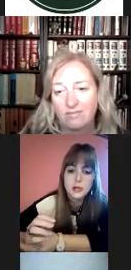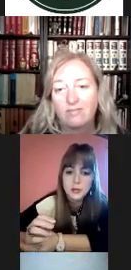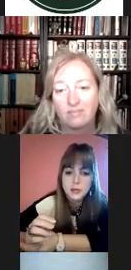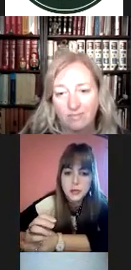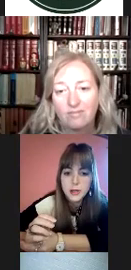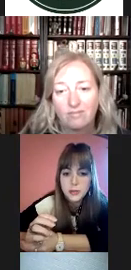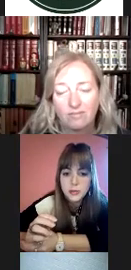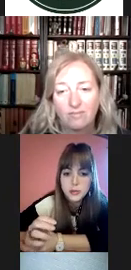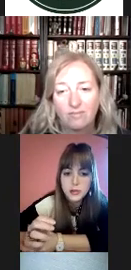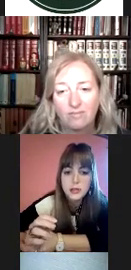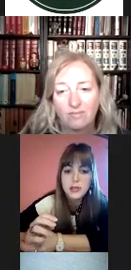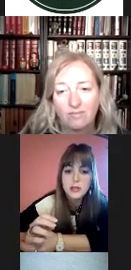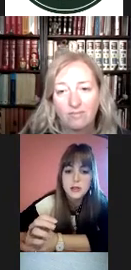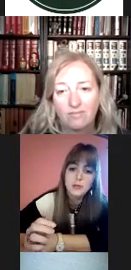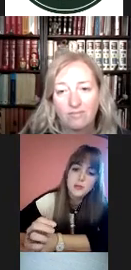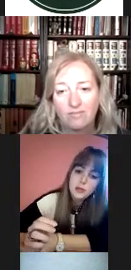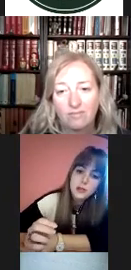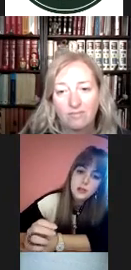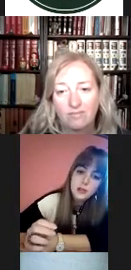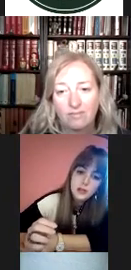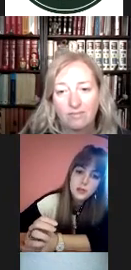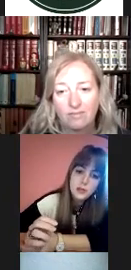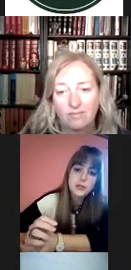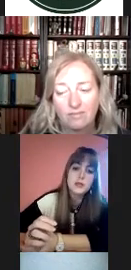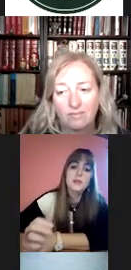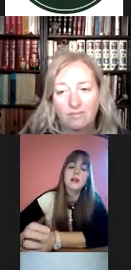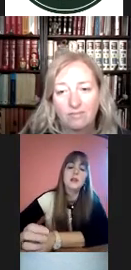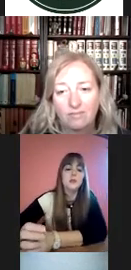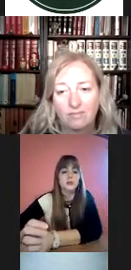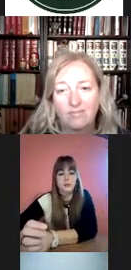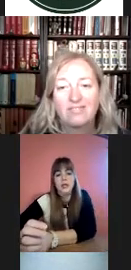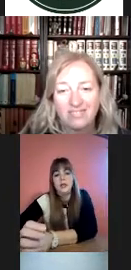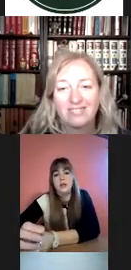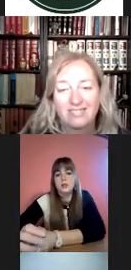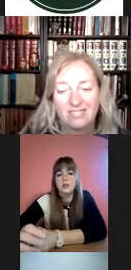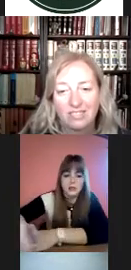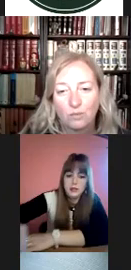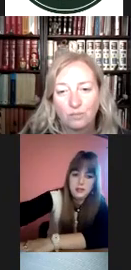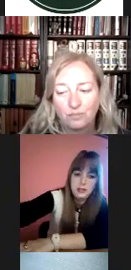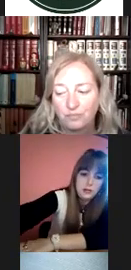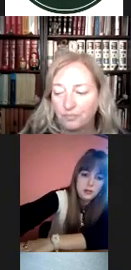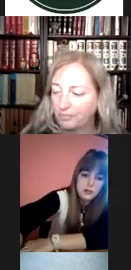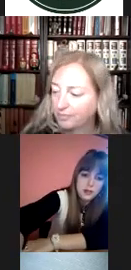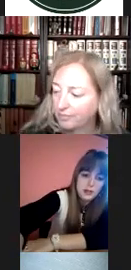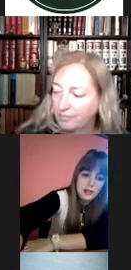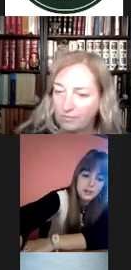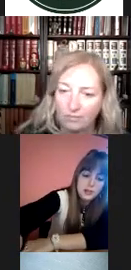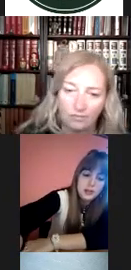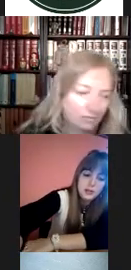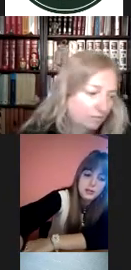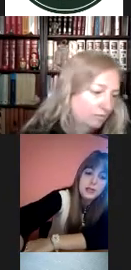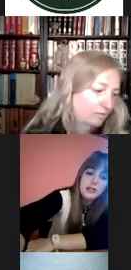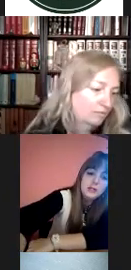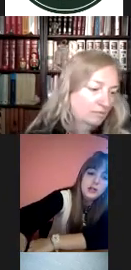y cómo podemos hacer para darle impulso. Tengo la misma duda de Adriana, ¿qué podemos hacer para darle impulso? Bueno, el proyecto está en la Comisión General, en